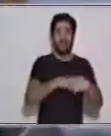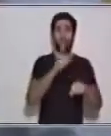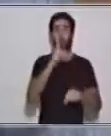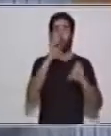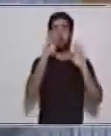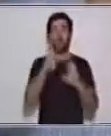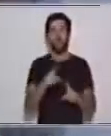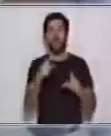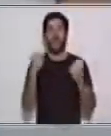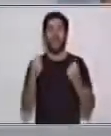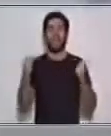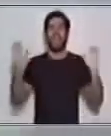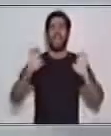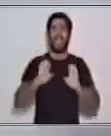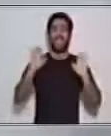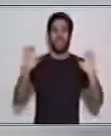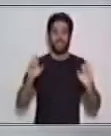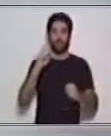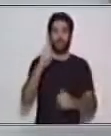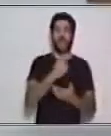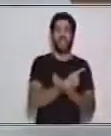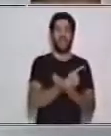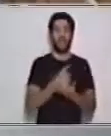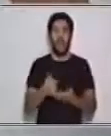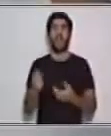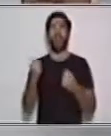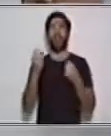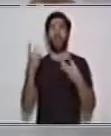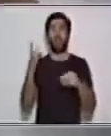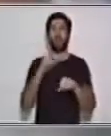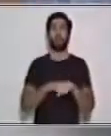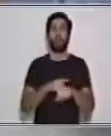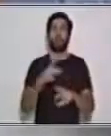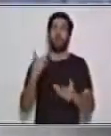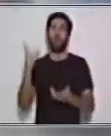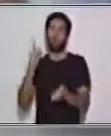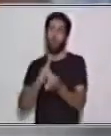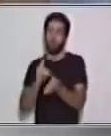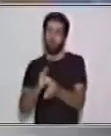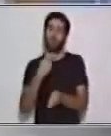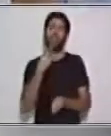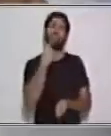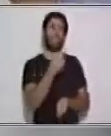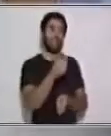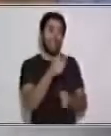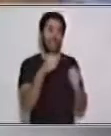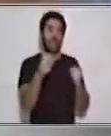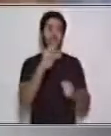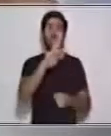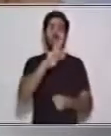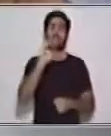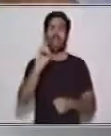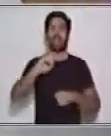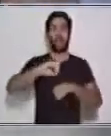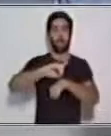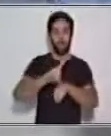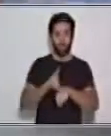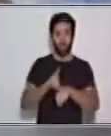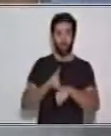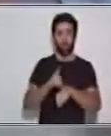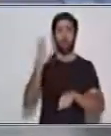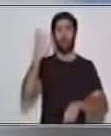ejercicio durante la semana. El médico le recomendó hacer 30 minutos de